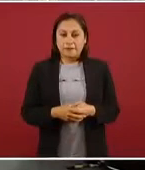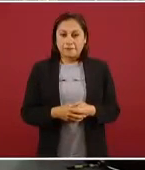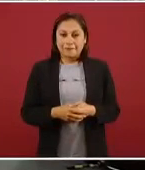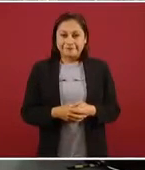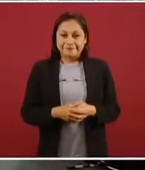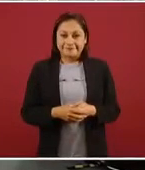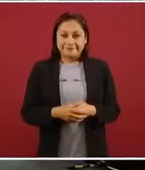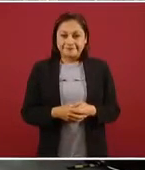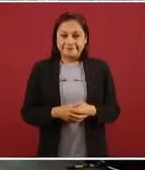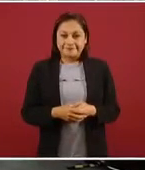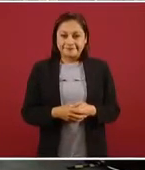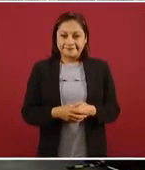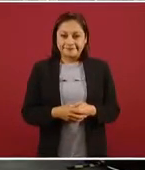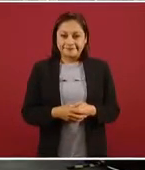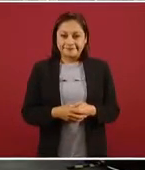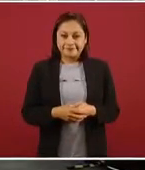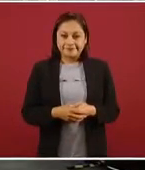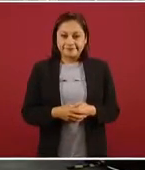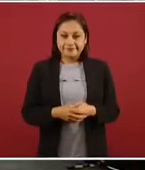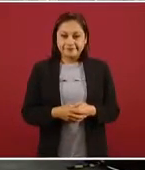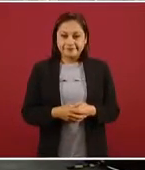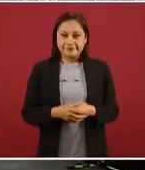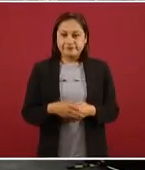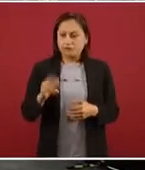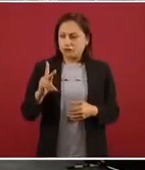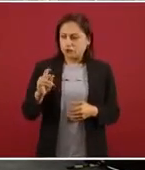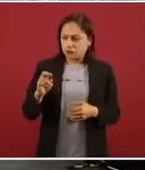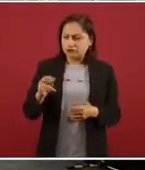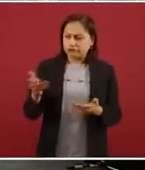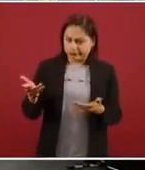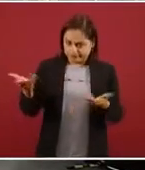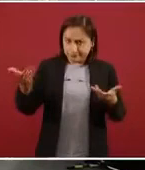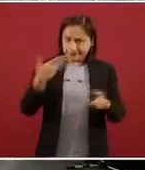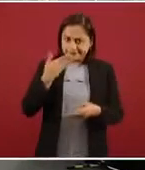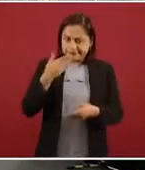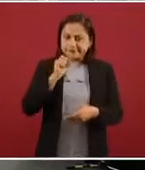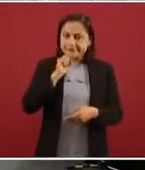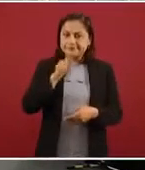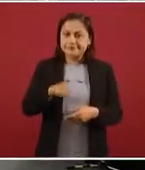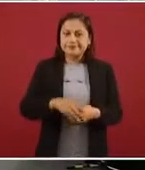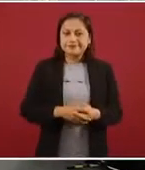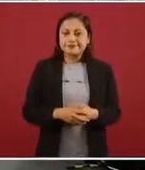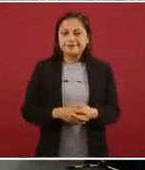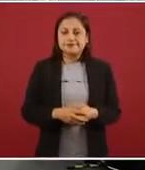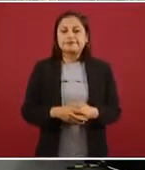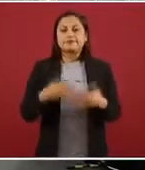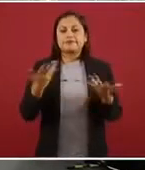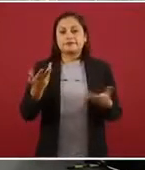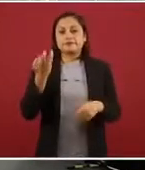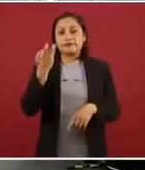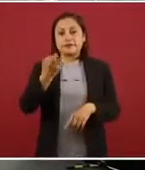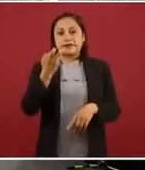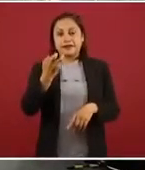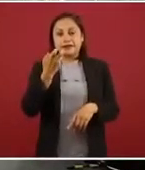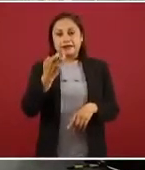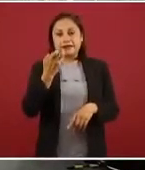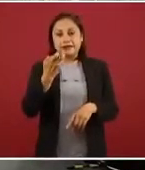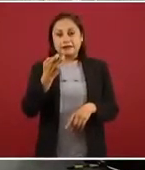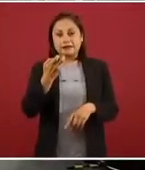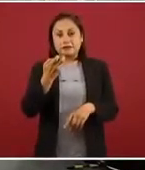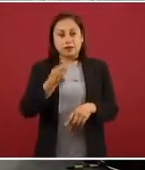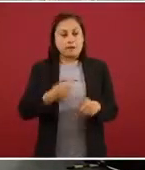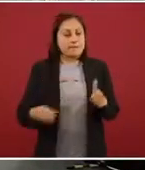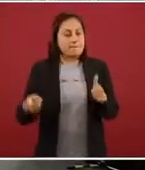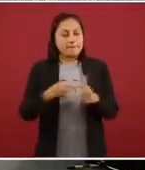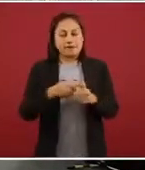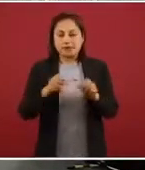El corte. Ah, ándale también. Es que esto es lo que nos importa, que